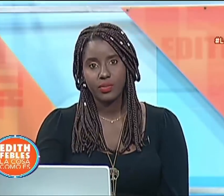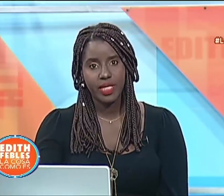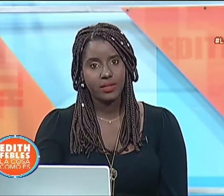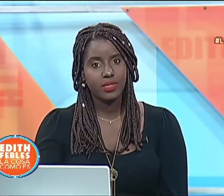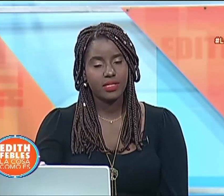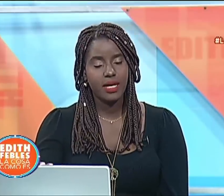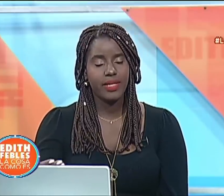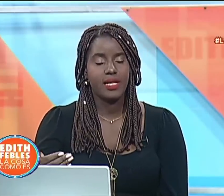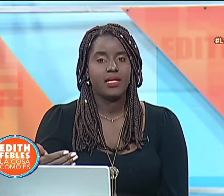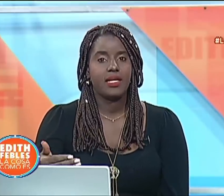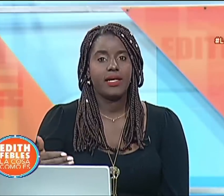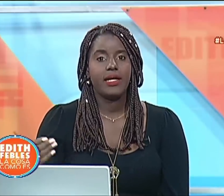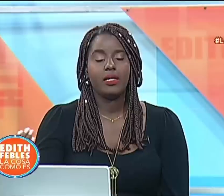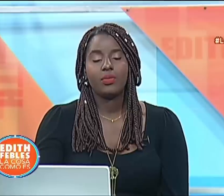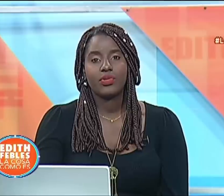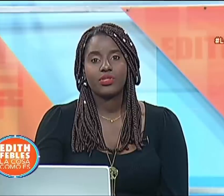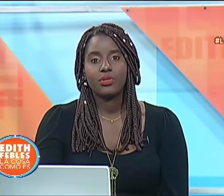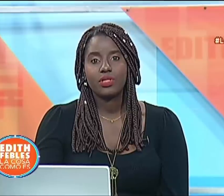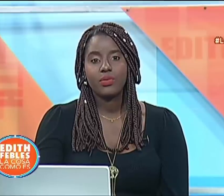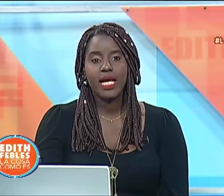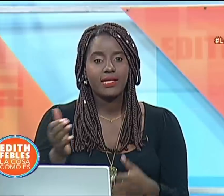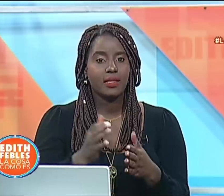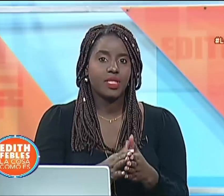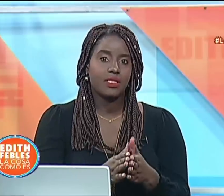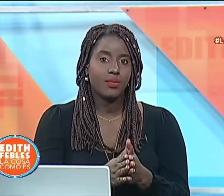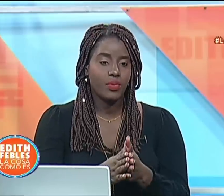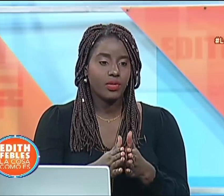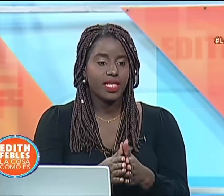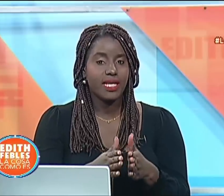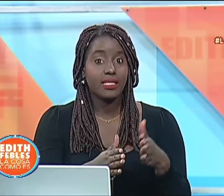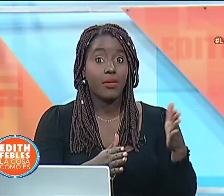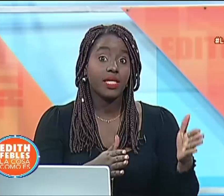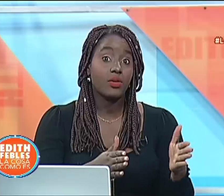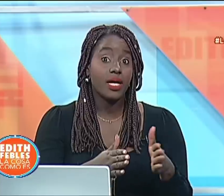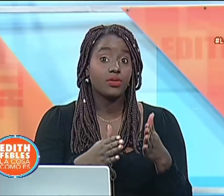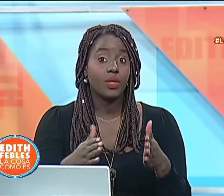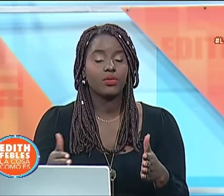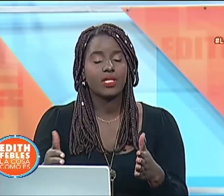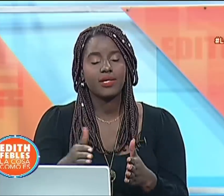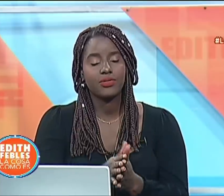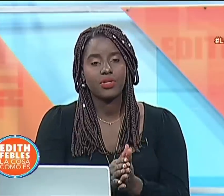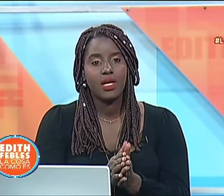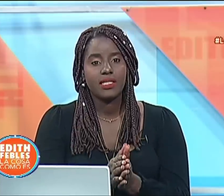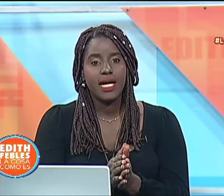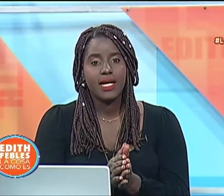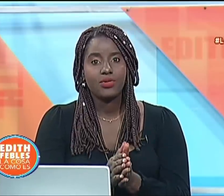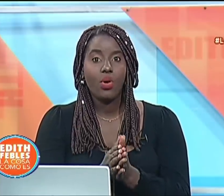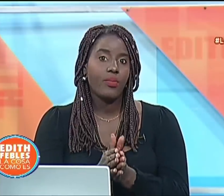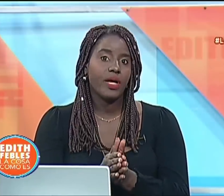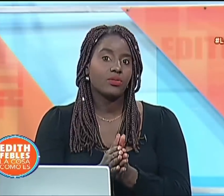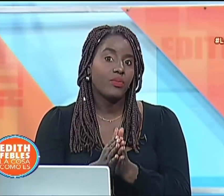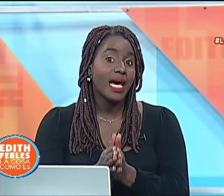proceso penal. Ustedes saben que en los procesos en los tribunales el Ministerio Público tiene hasta 4 años, cuando los casos ya